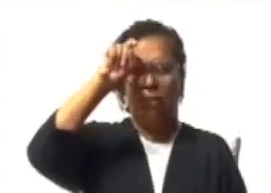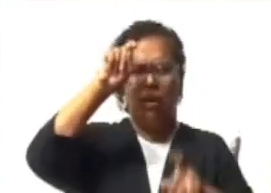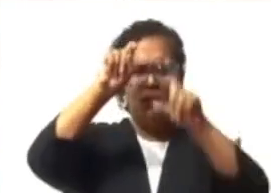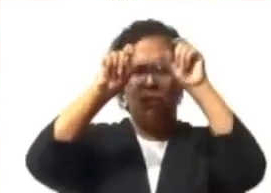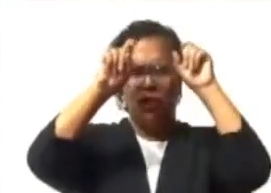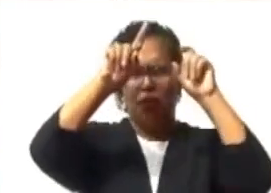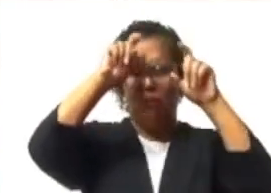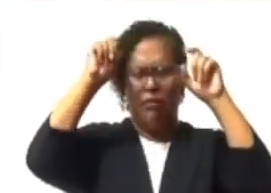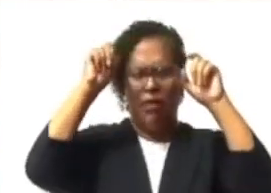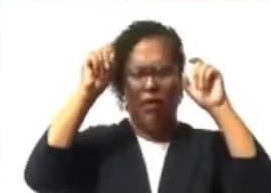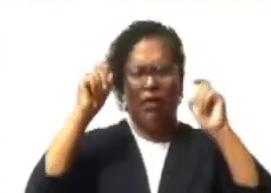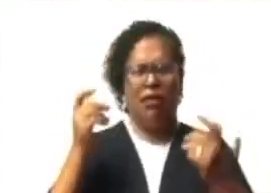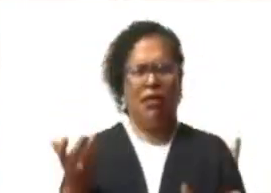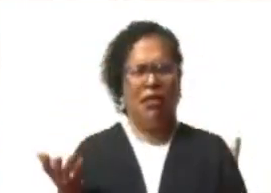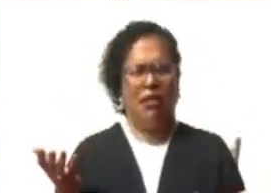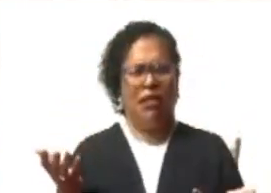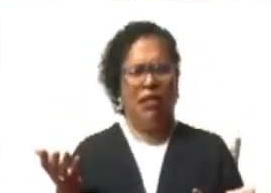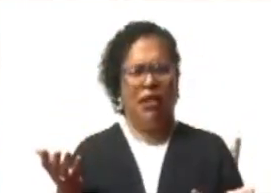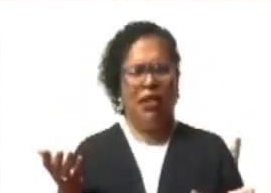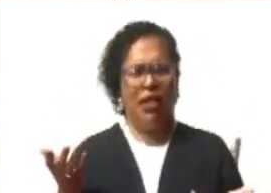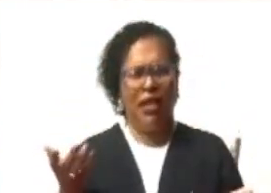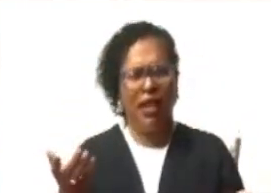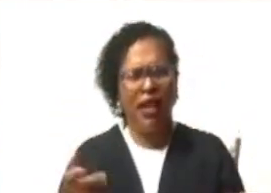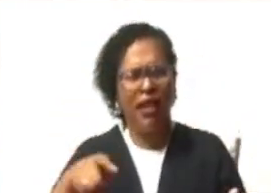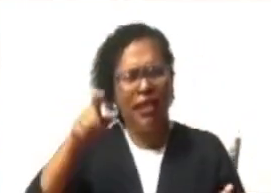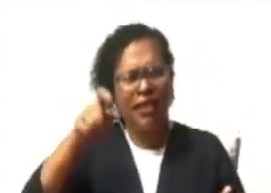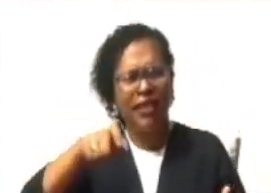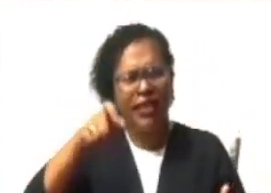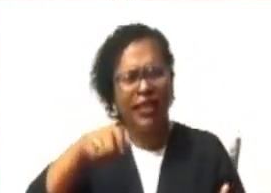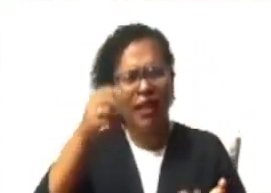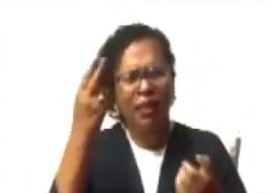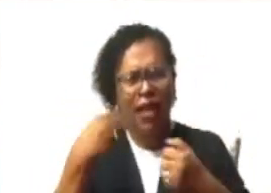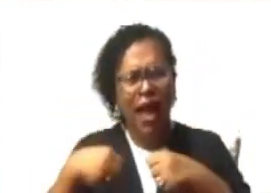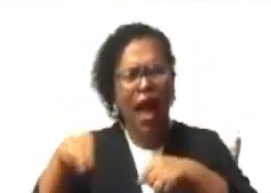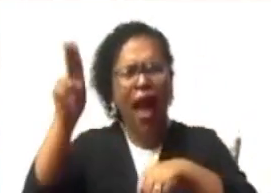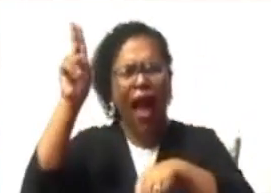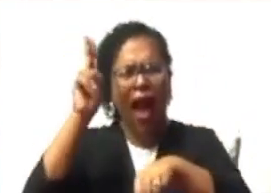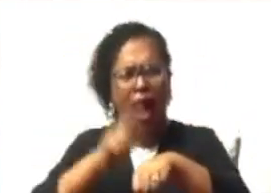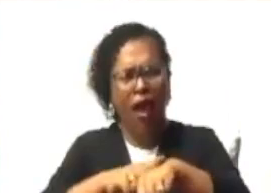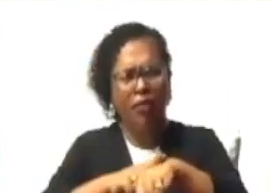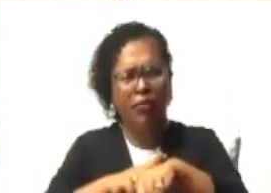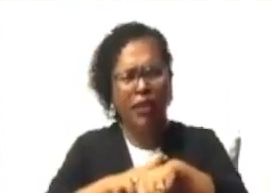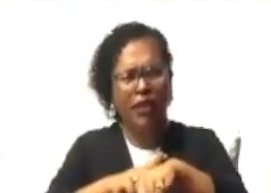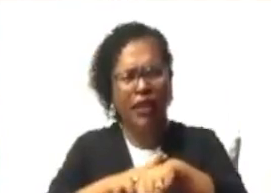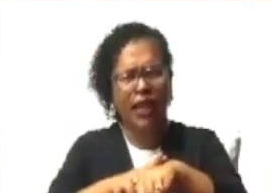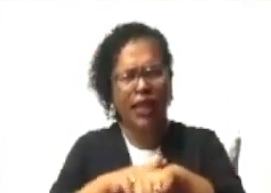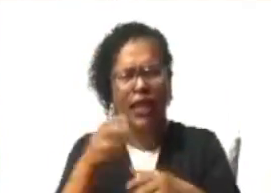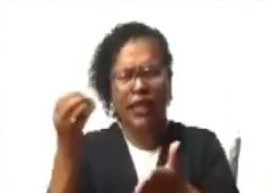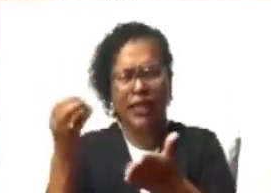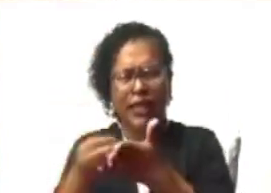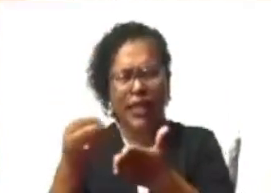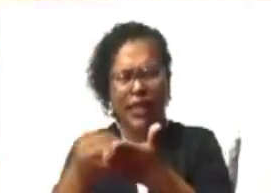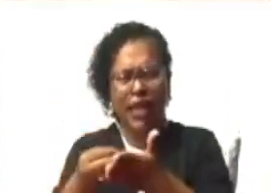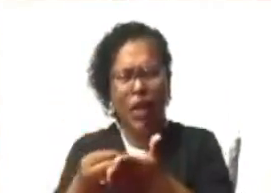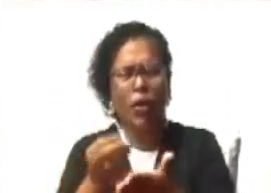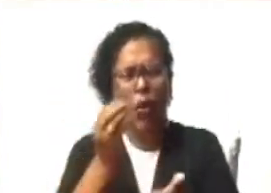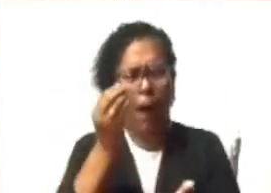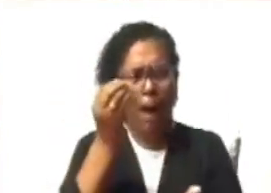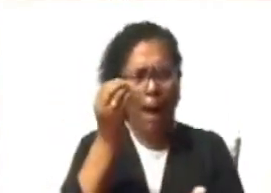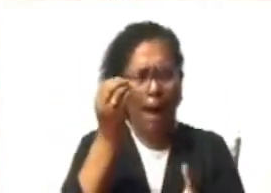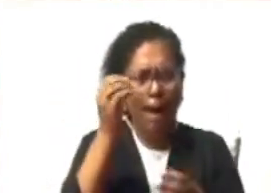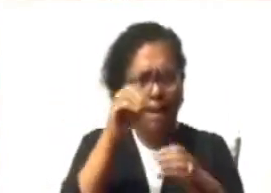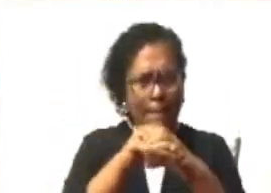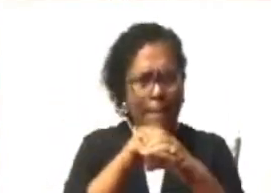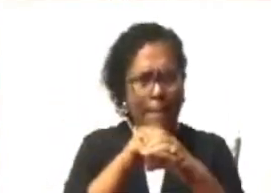entonces plantea aumentar la estimación de ingresos en el presupuesto, como es lo que se